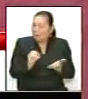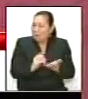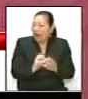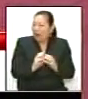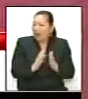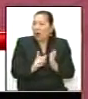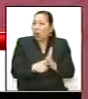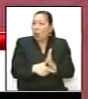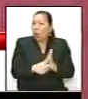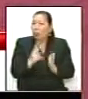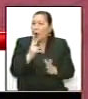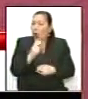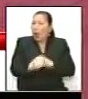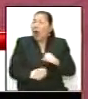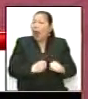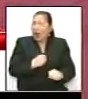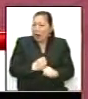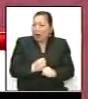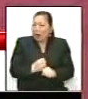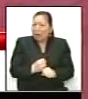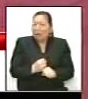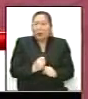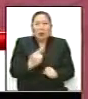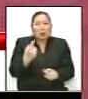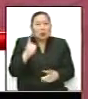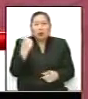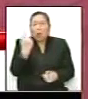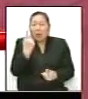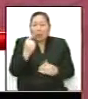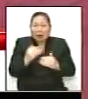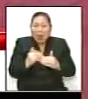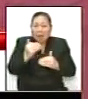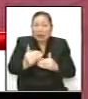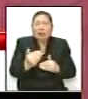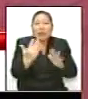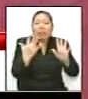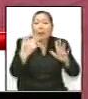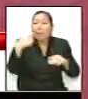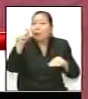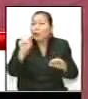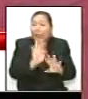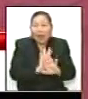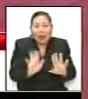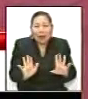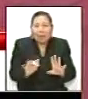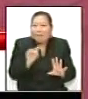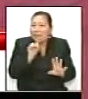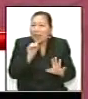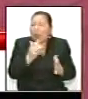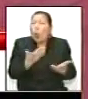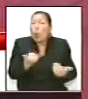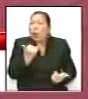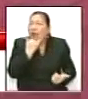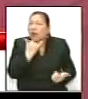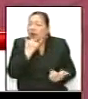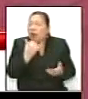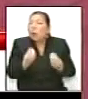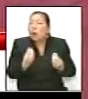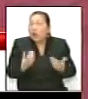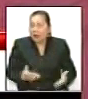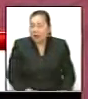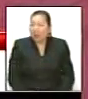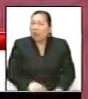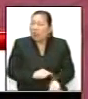por qué luego de más de 2 años tenemos un 10% de ejecución. ¿Y cuáles son, han sido los errores y qué cosas tenemos que